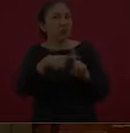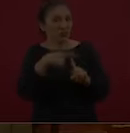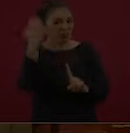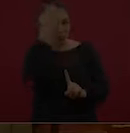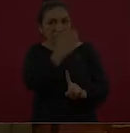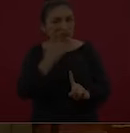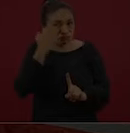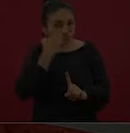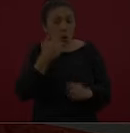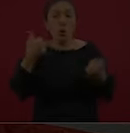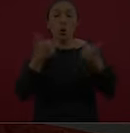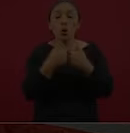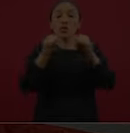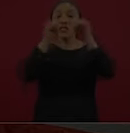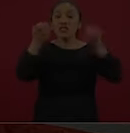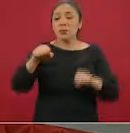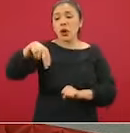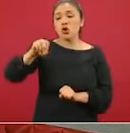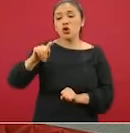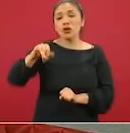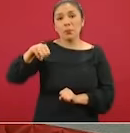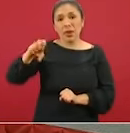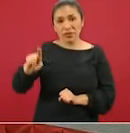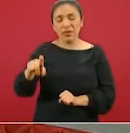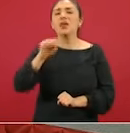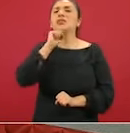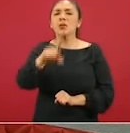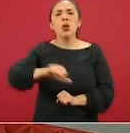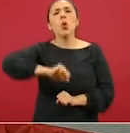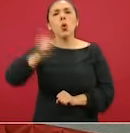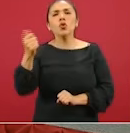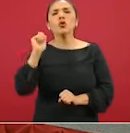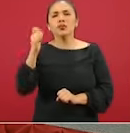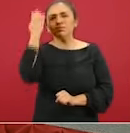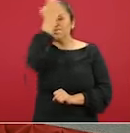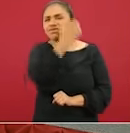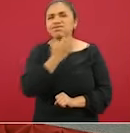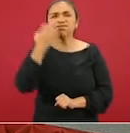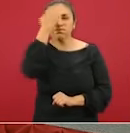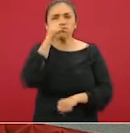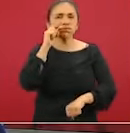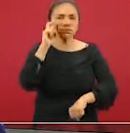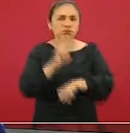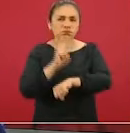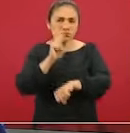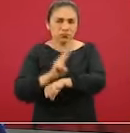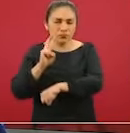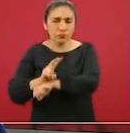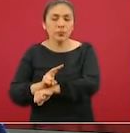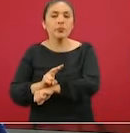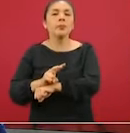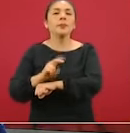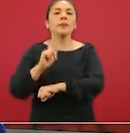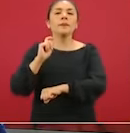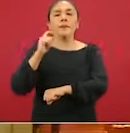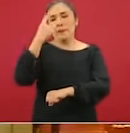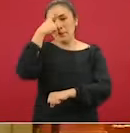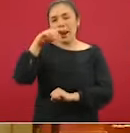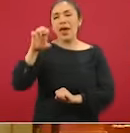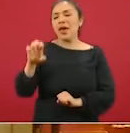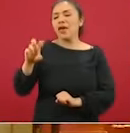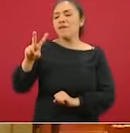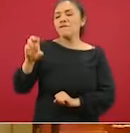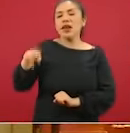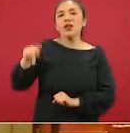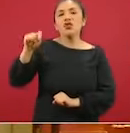Además del sistema Notimed, tenemos también el monitoreo informal o el monitoreo de